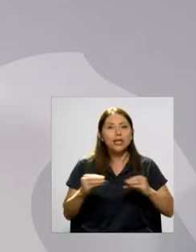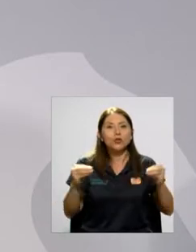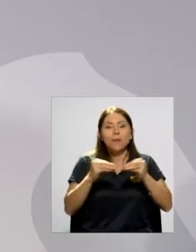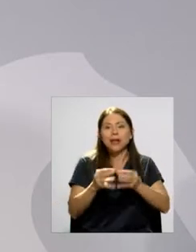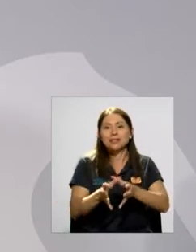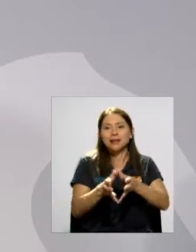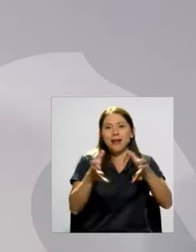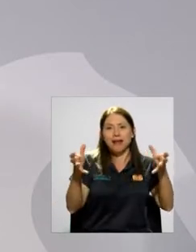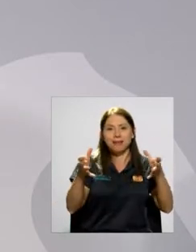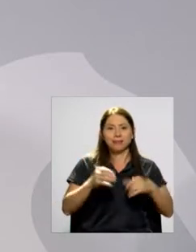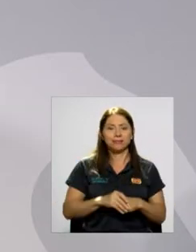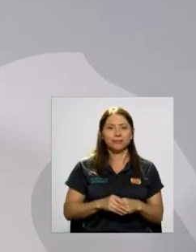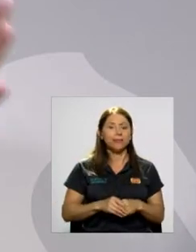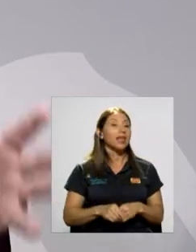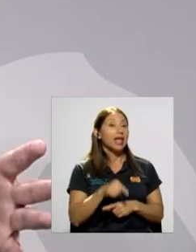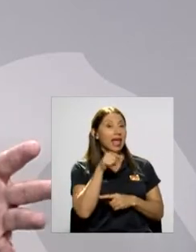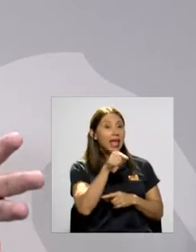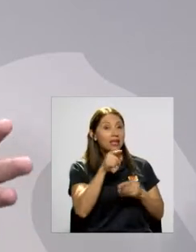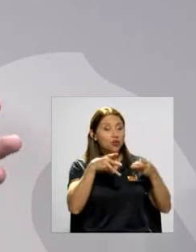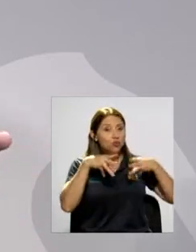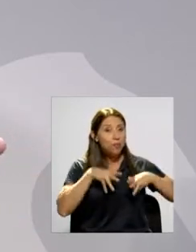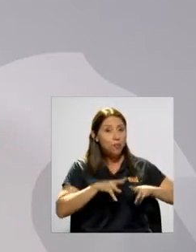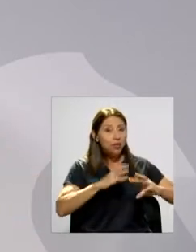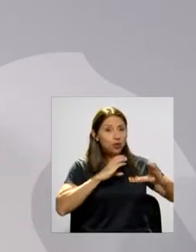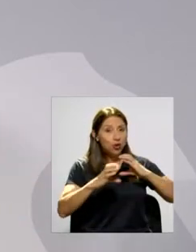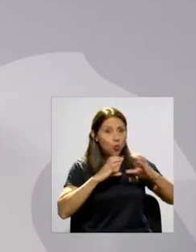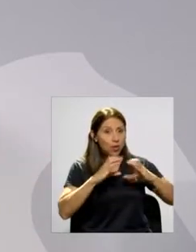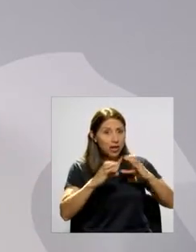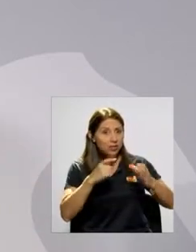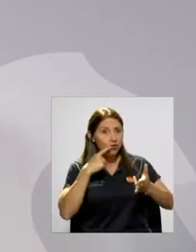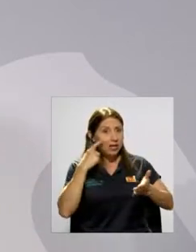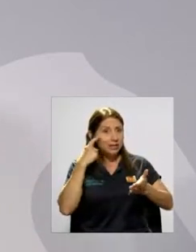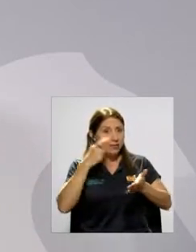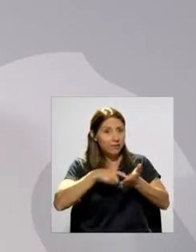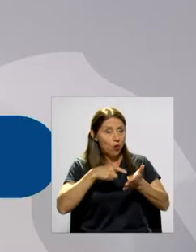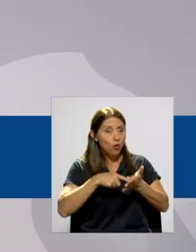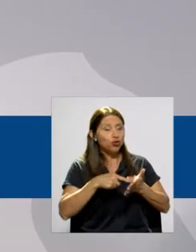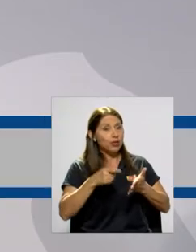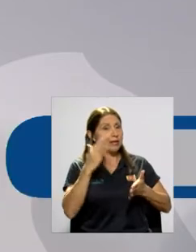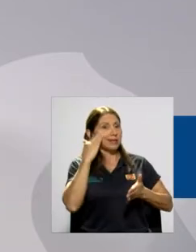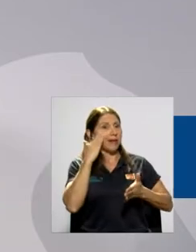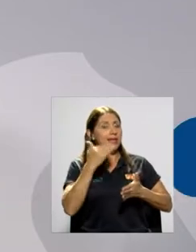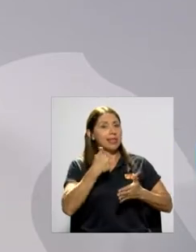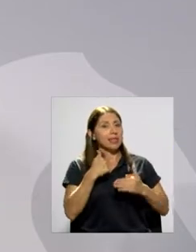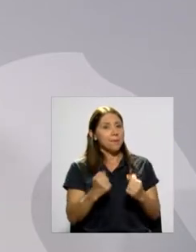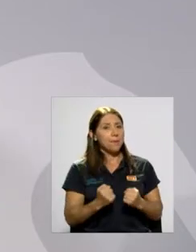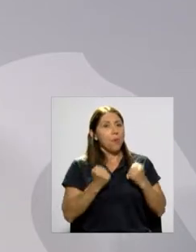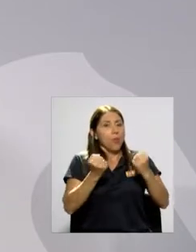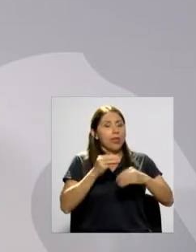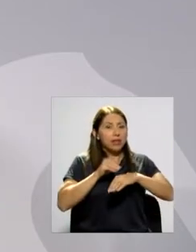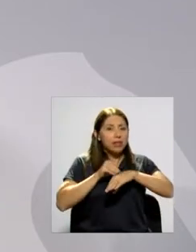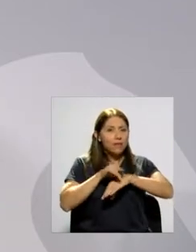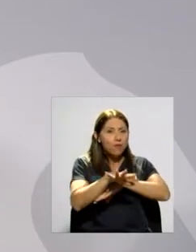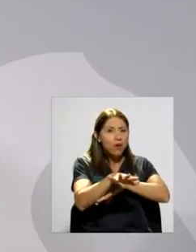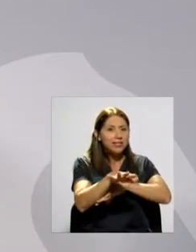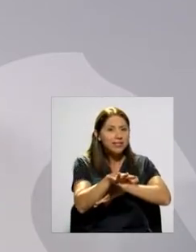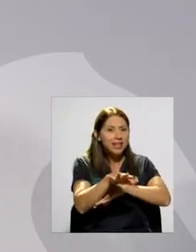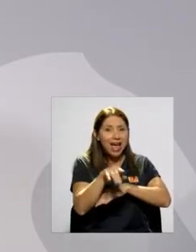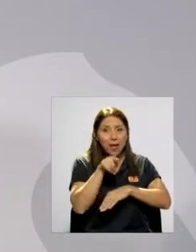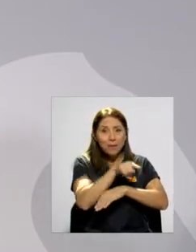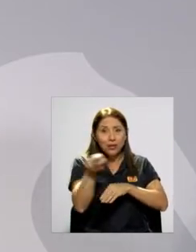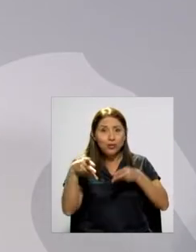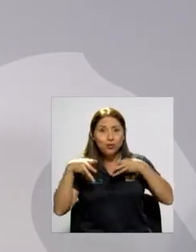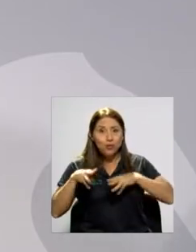medios se reconozcan con ese poder de influencia, ellos también tienen, me parece, como la atención puesta a estos